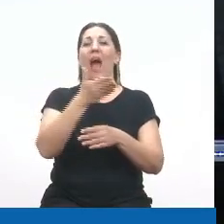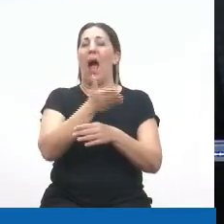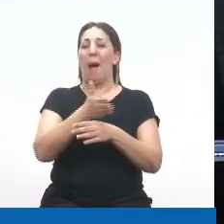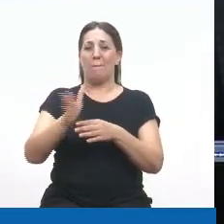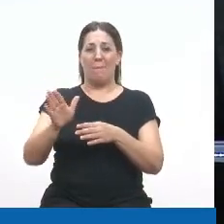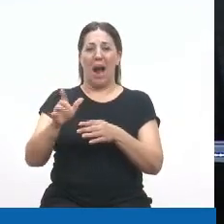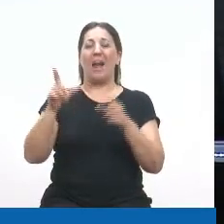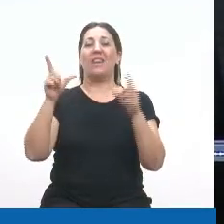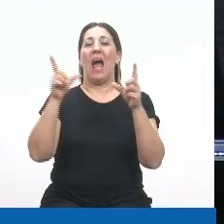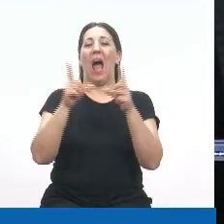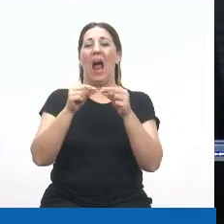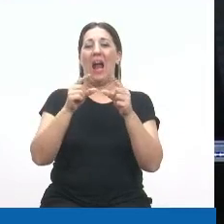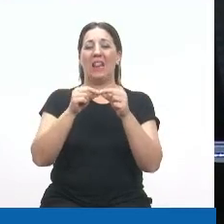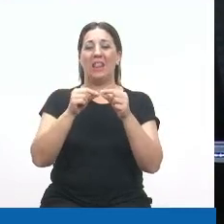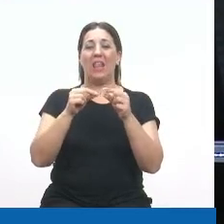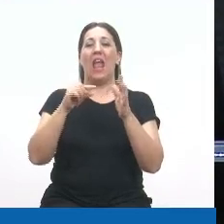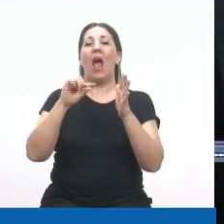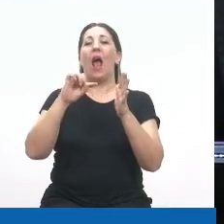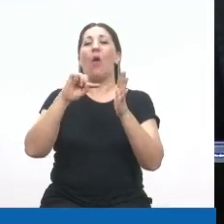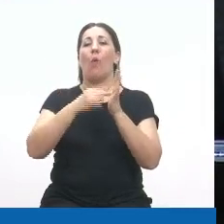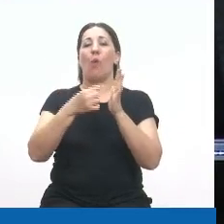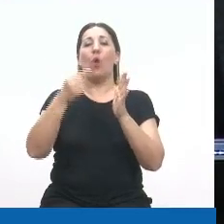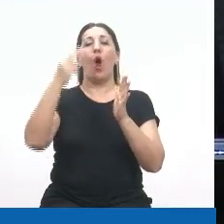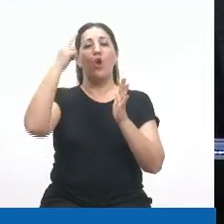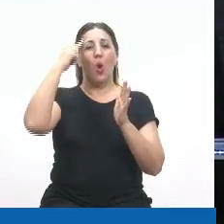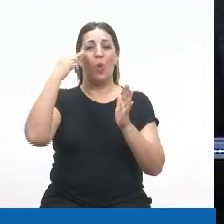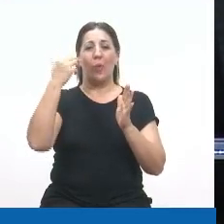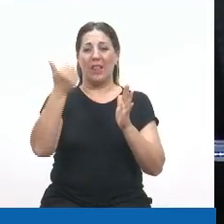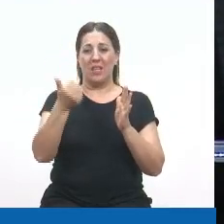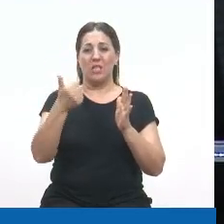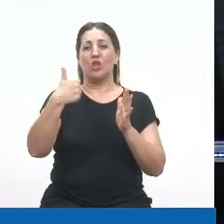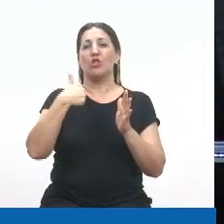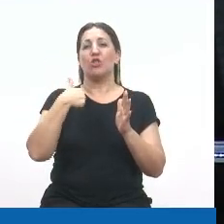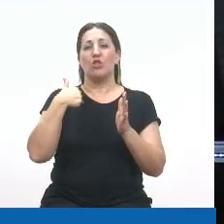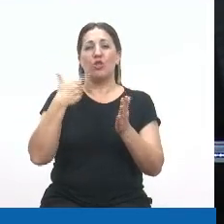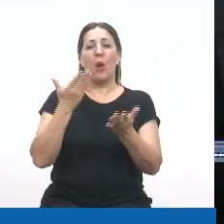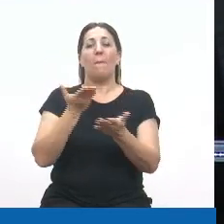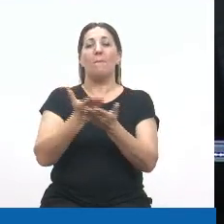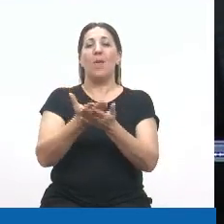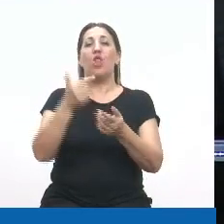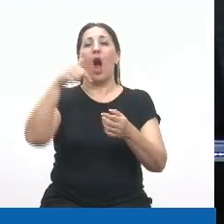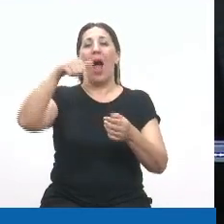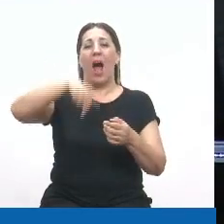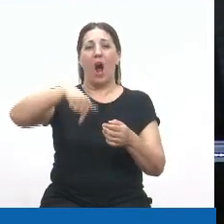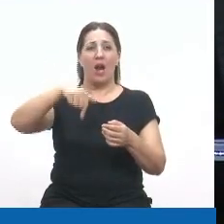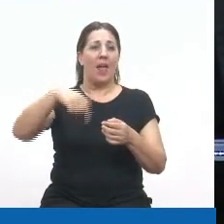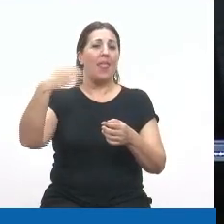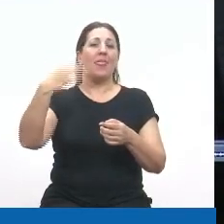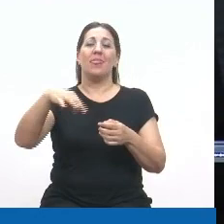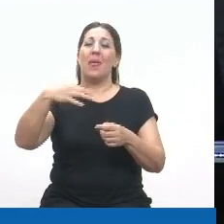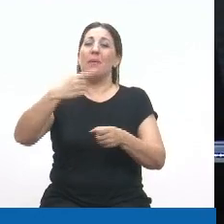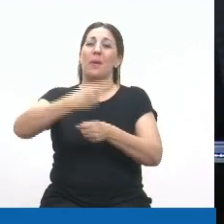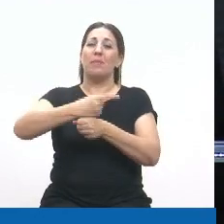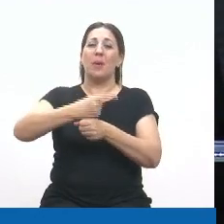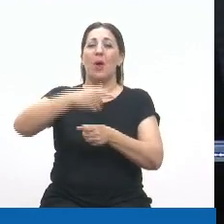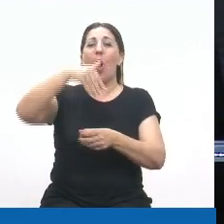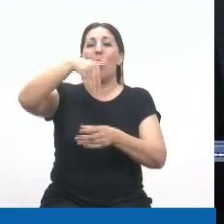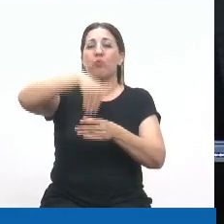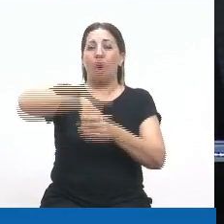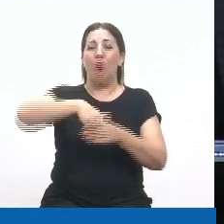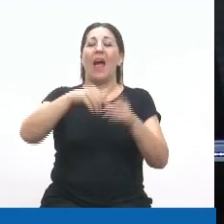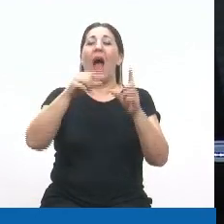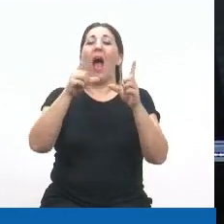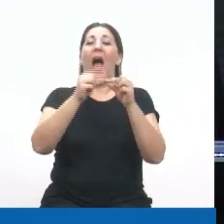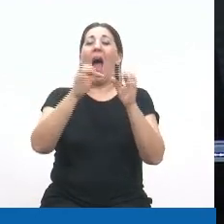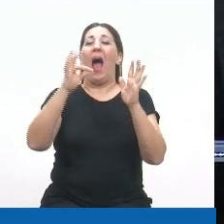el artículo 96. Yo solicito que ahora votemos... No, deberíamos votar primero el artículo. Se tiene que ir